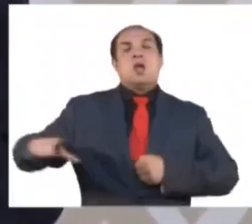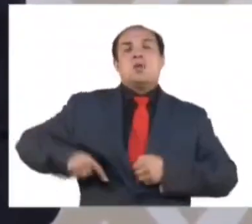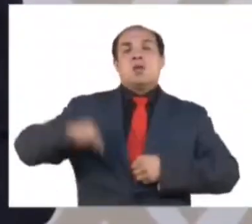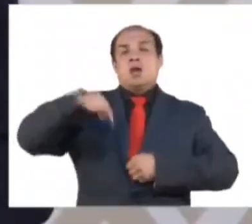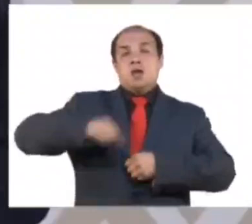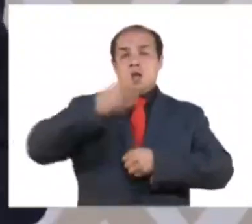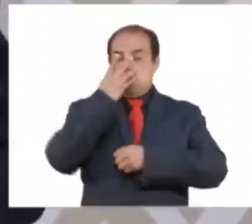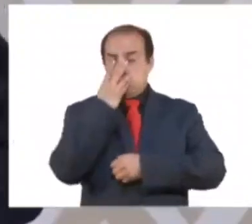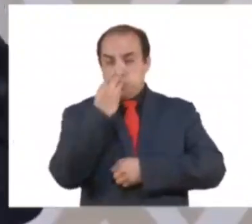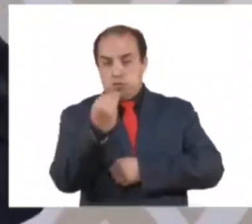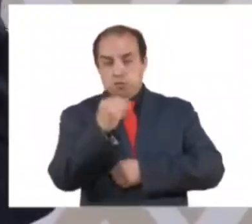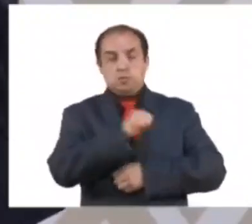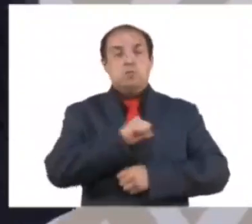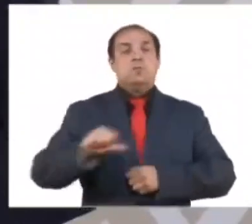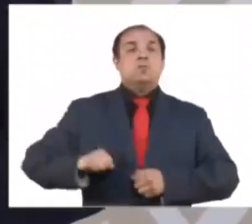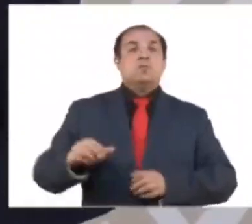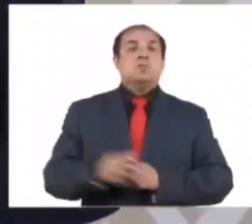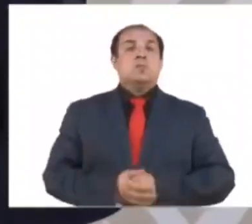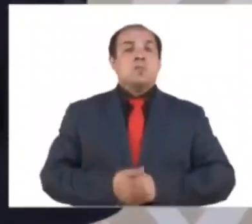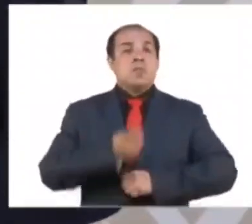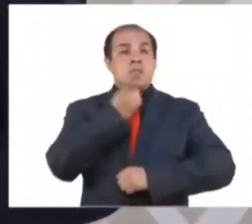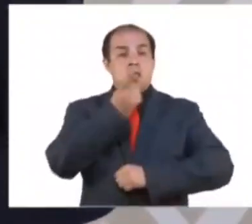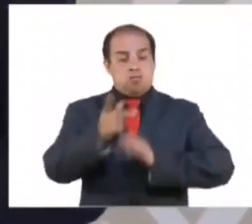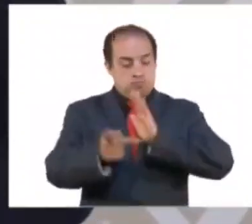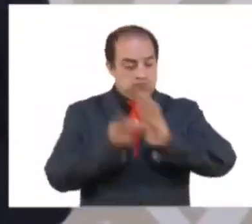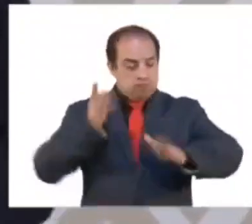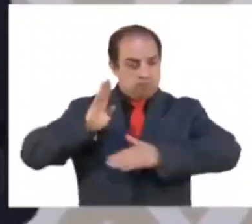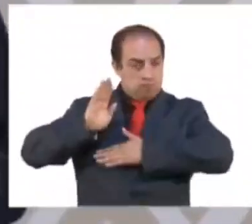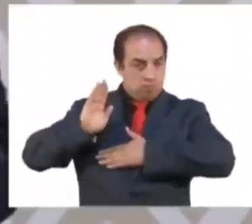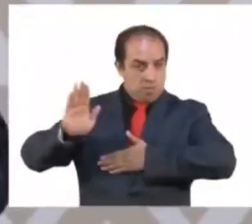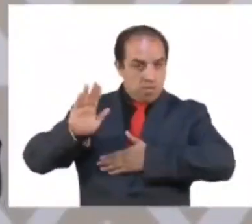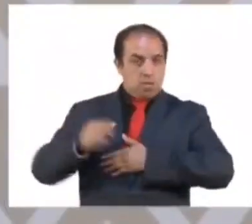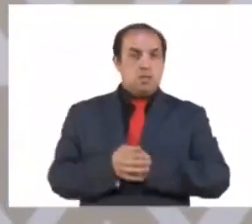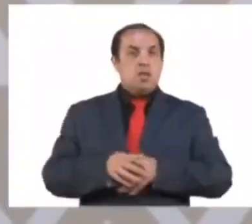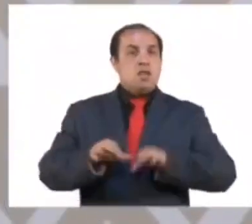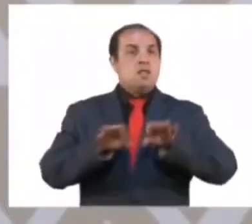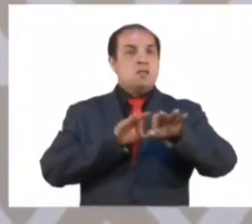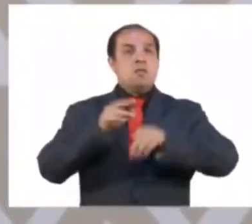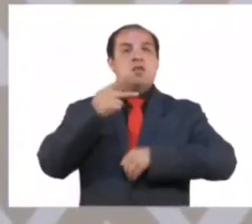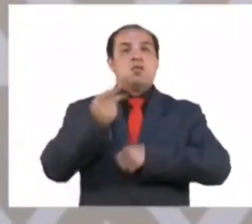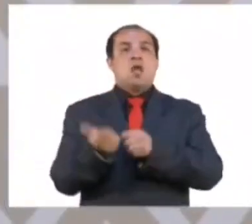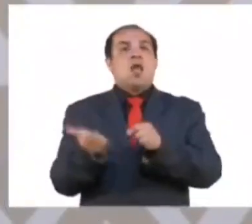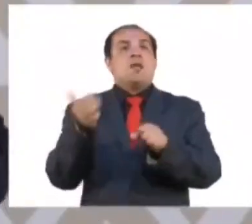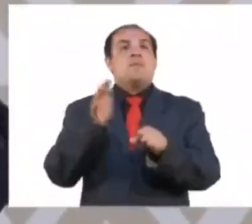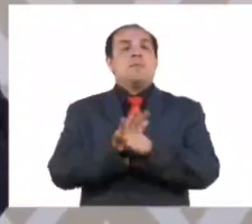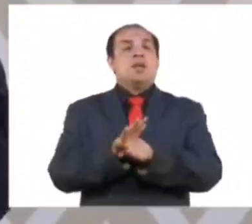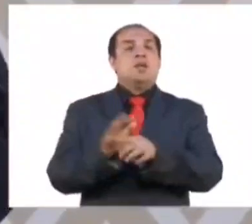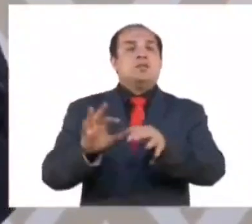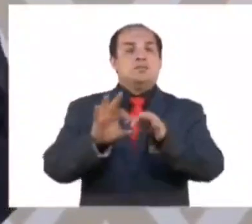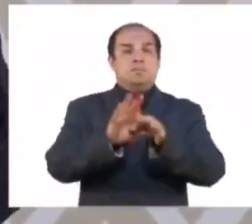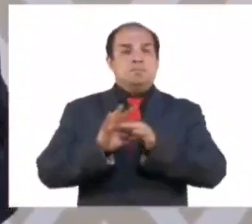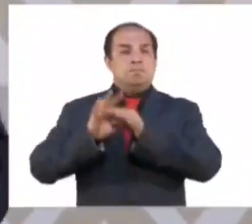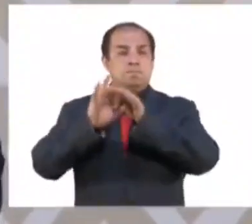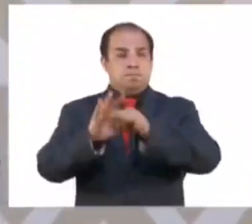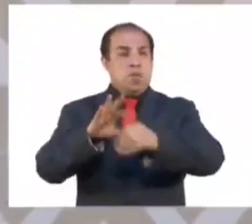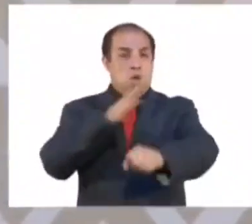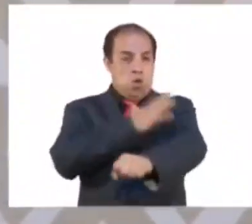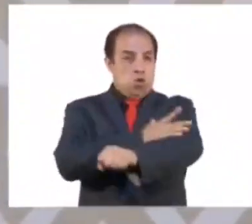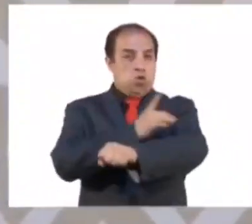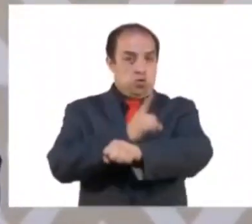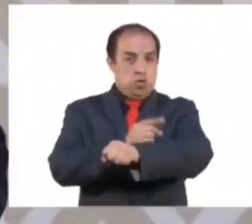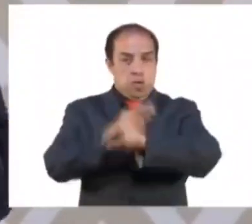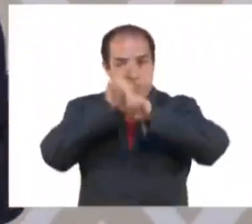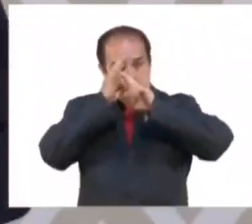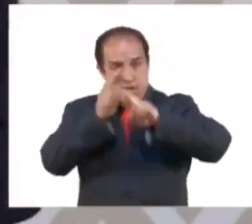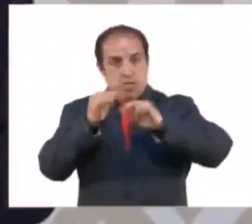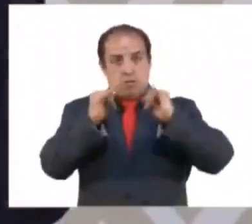Coyoacán reitera el compromiso de trabajar con su administración de manera coordinada,